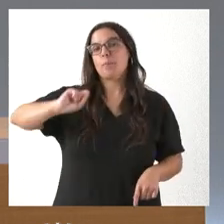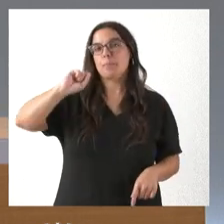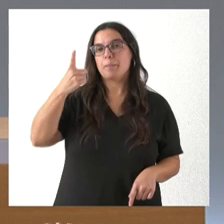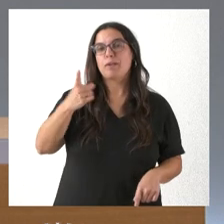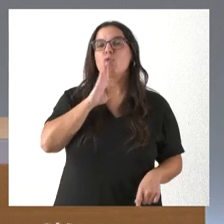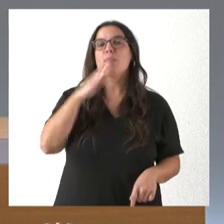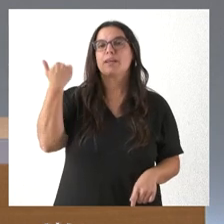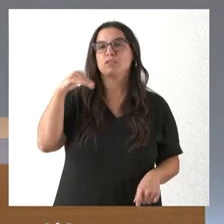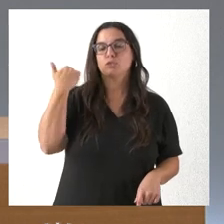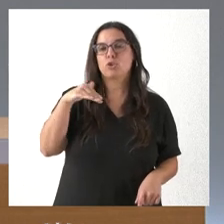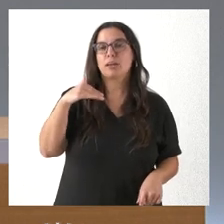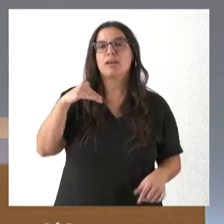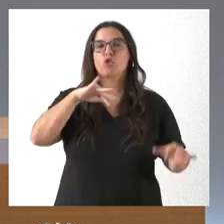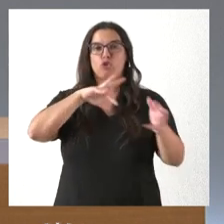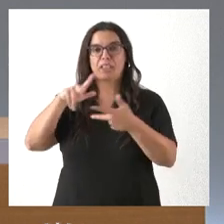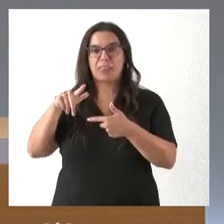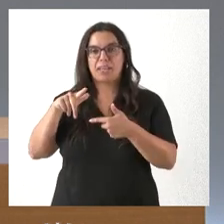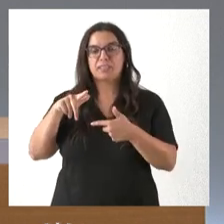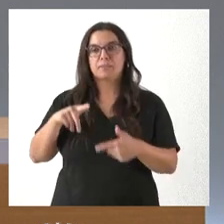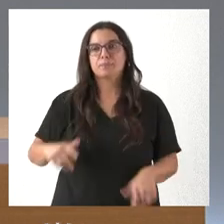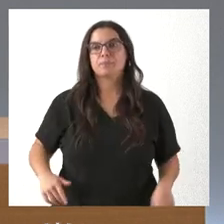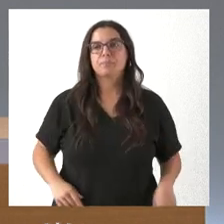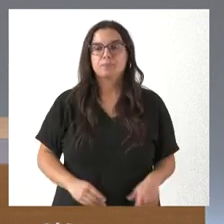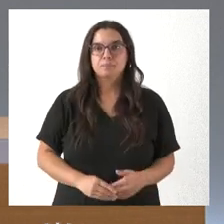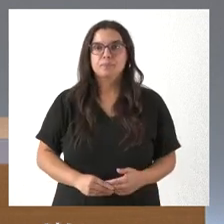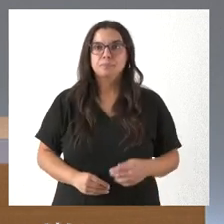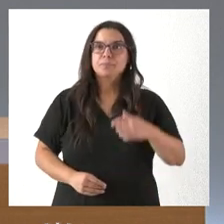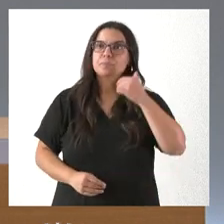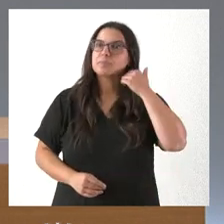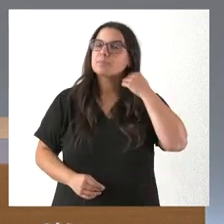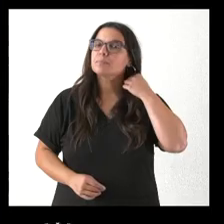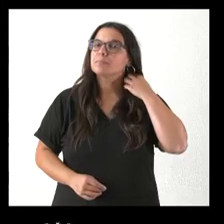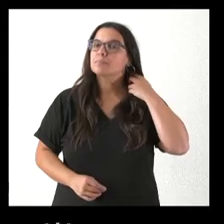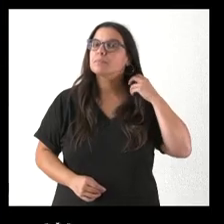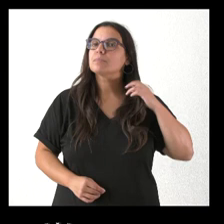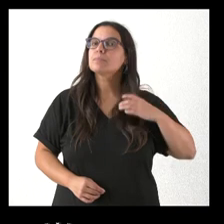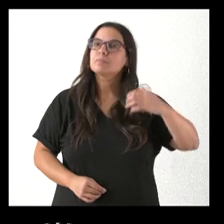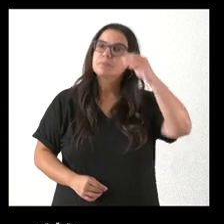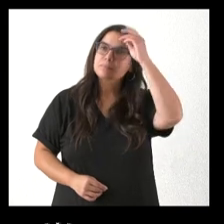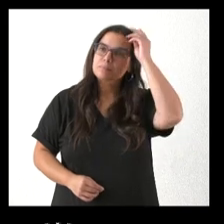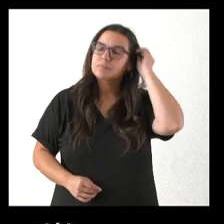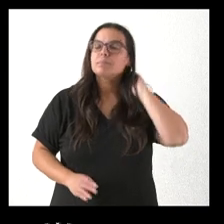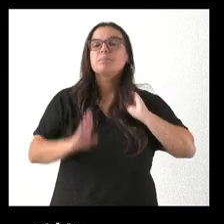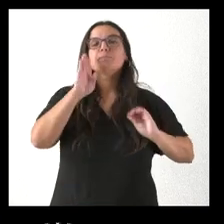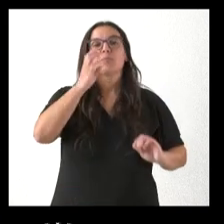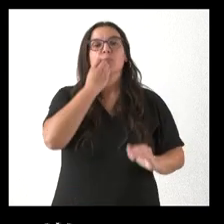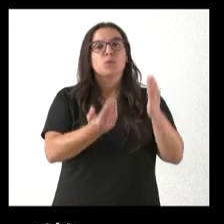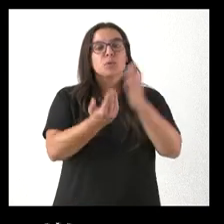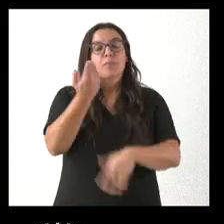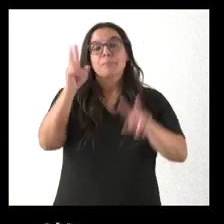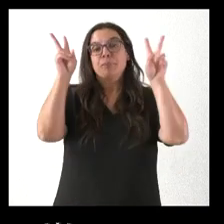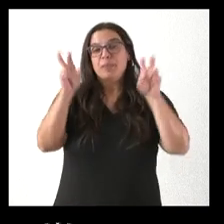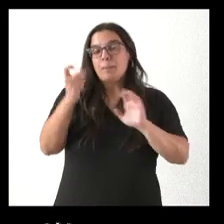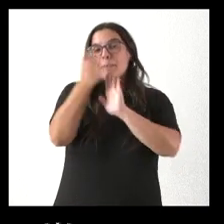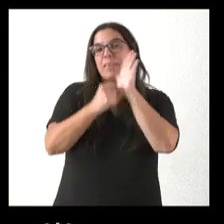Soria con Soria noticias y Encarna Muñoz cuando quieras Encarna Hola buenos días respecto